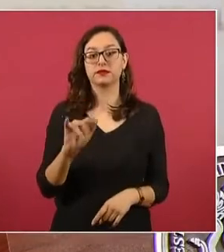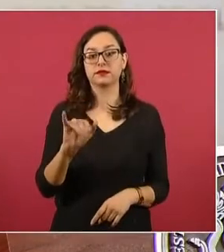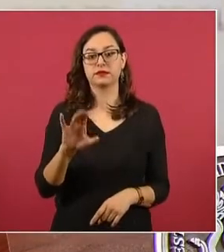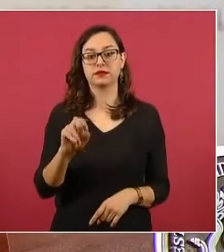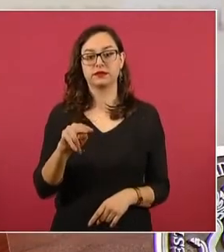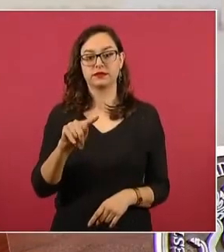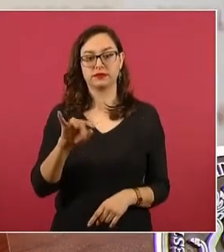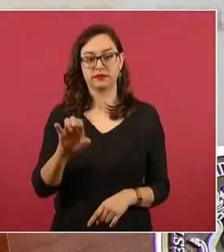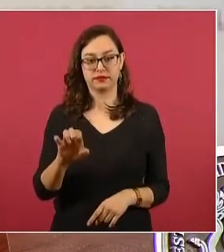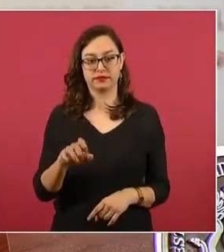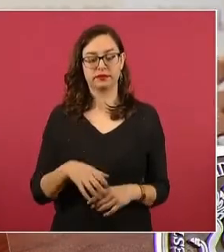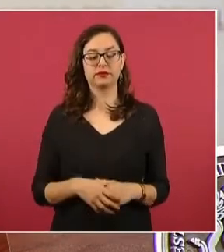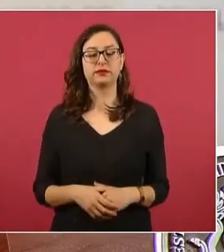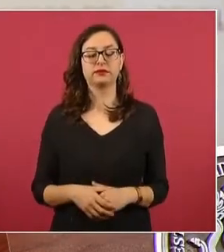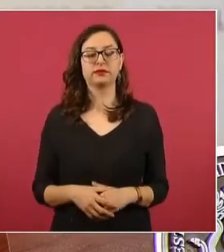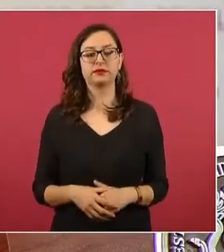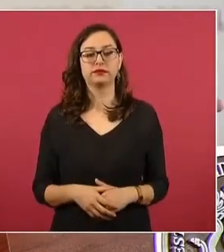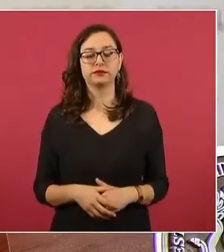y Sola de Vega.